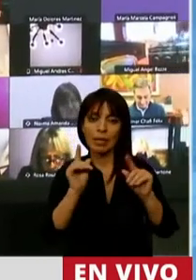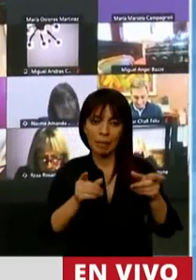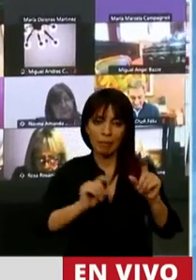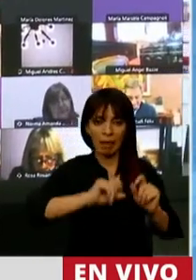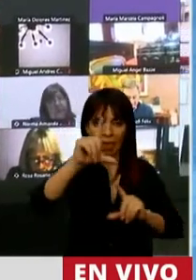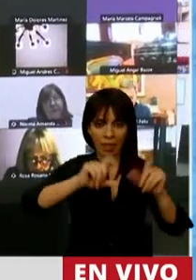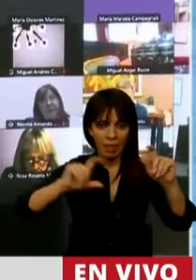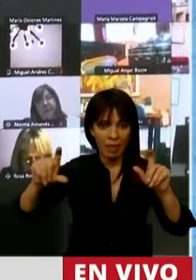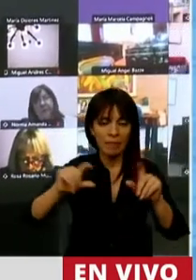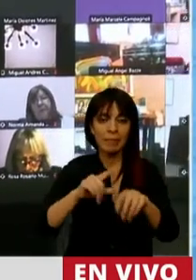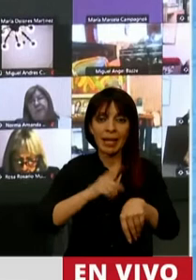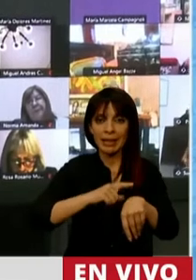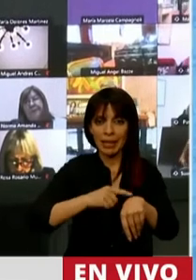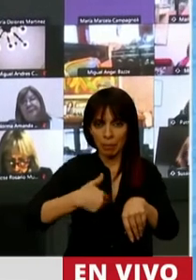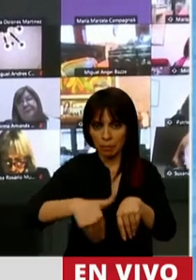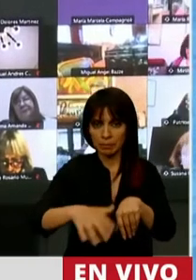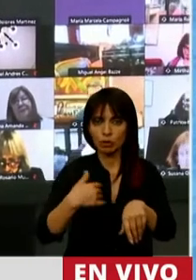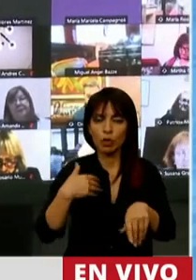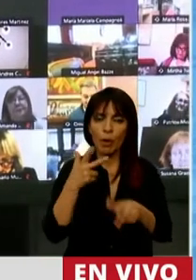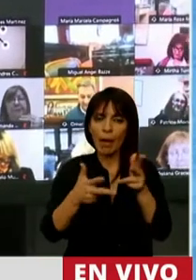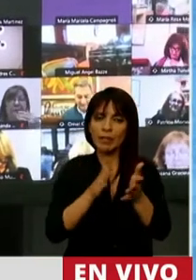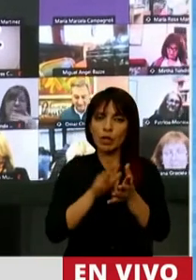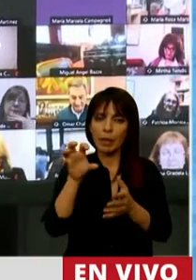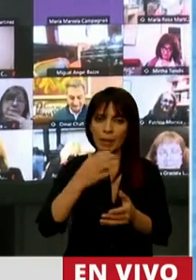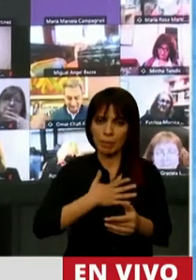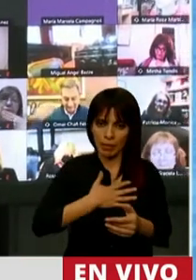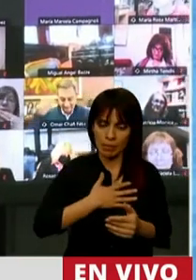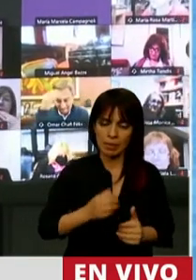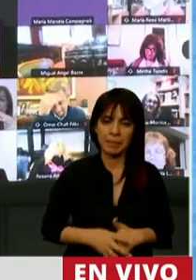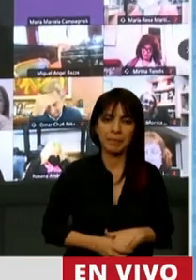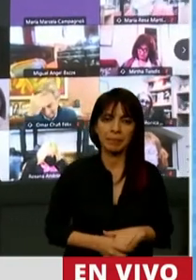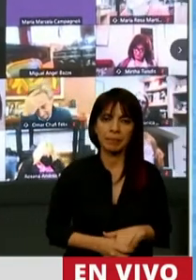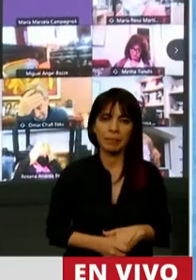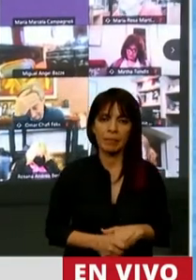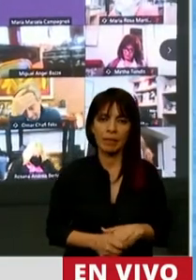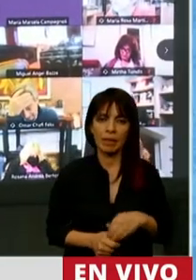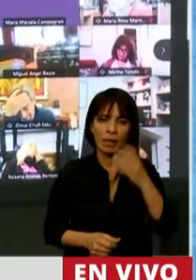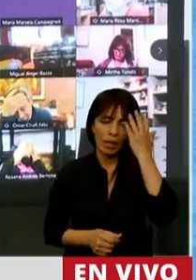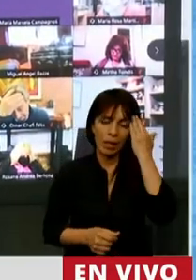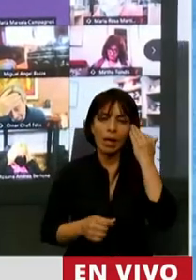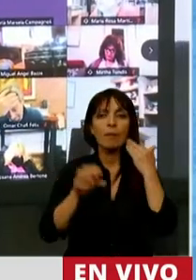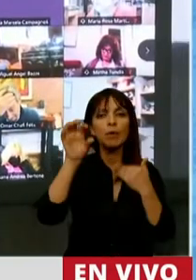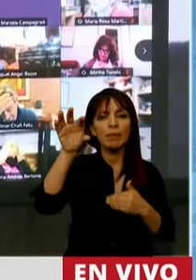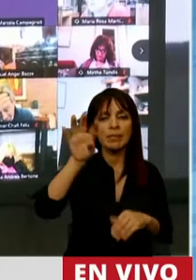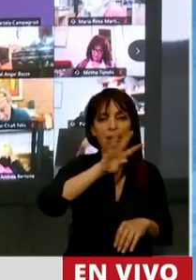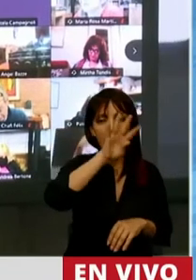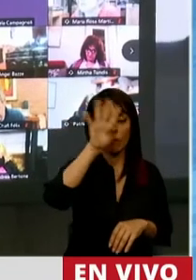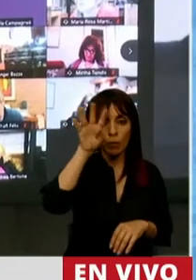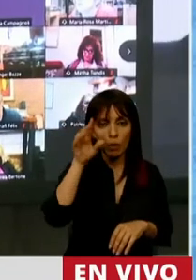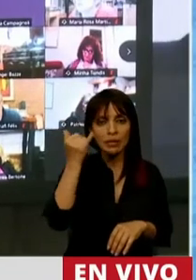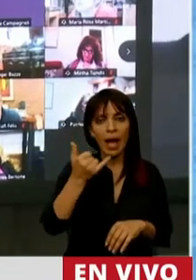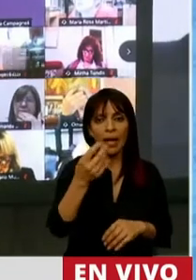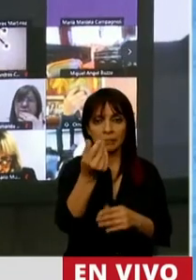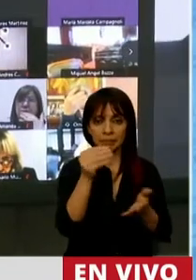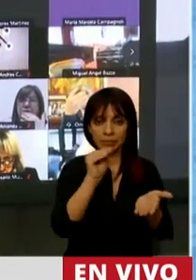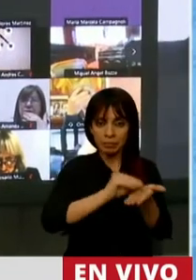Y permítame que en el tiempo que me queda me refiera a mi provincia, presidente. Quiero decir que la provincia de Formosa tiene un monto estimado de